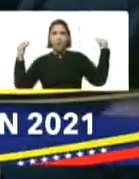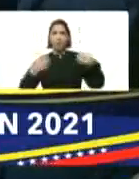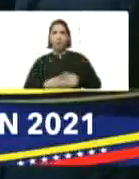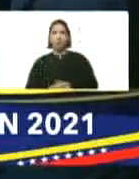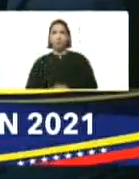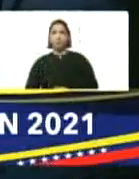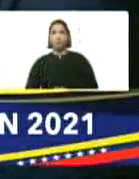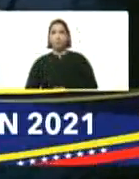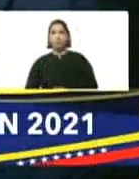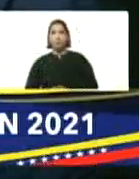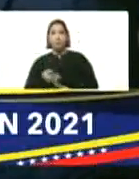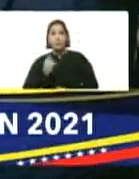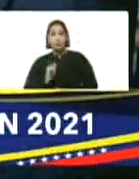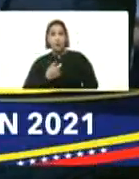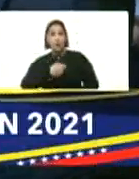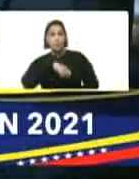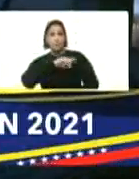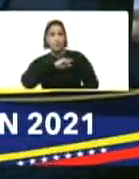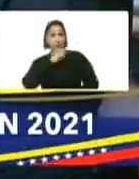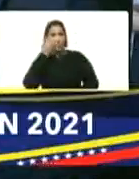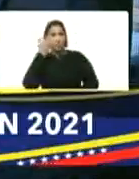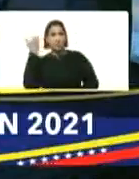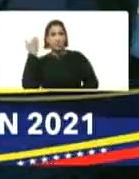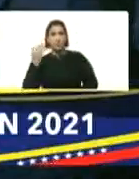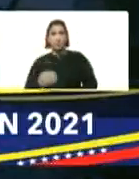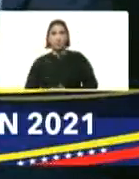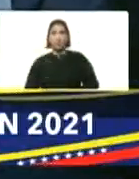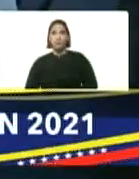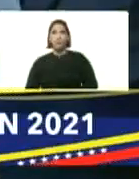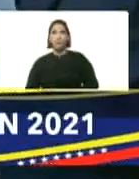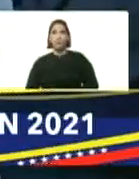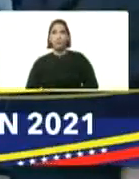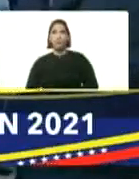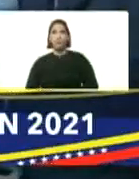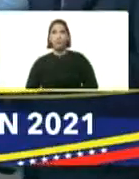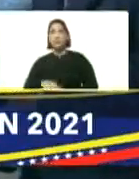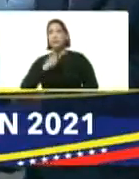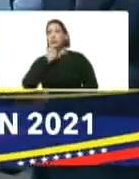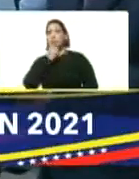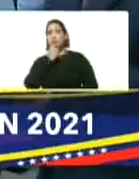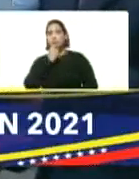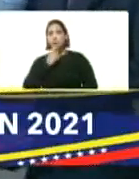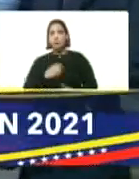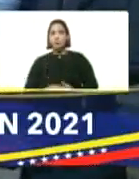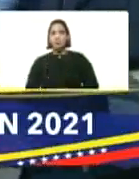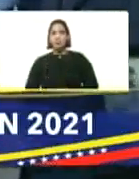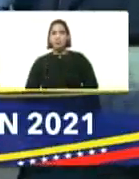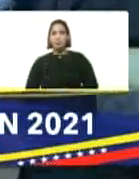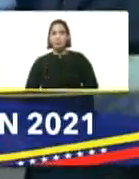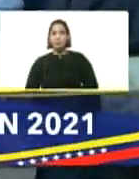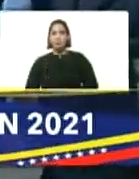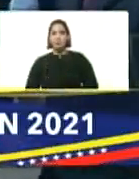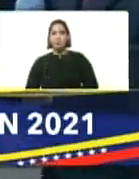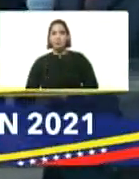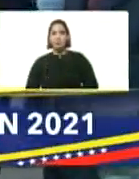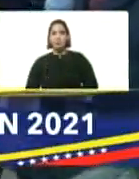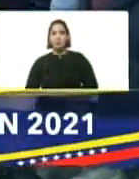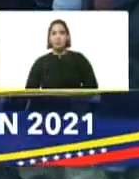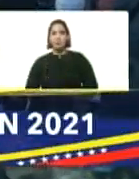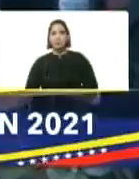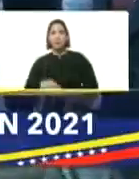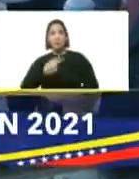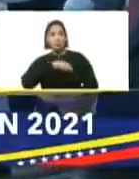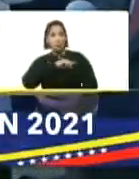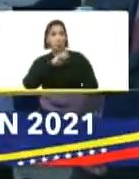estas son en español, Vietnam. Sí, sí, en español. Sí, esta sí, es en sí, inglés. Sí. Esta es en español